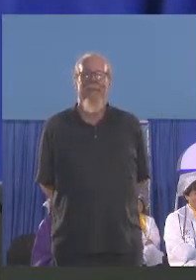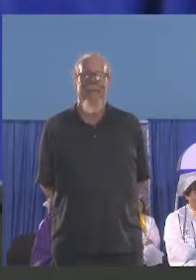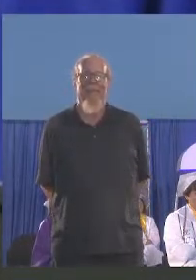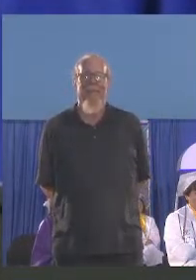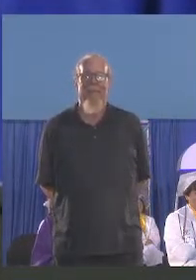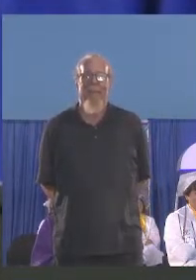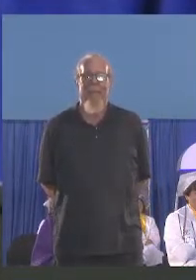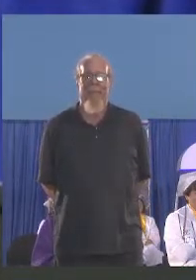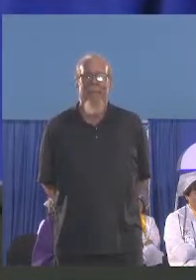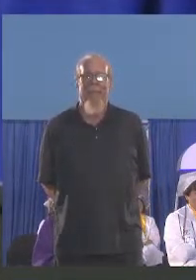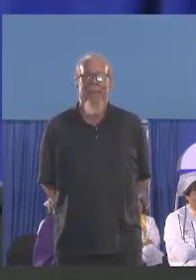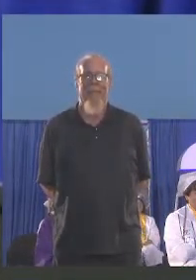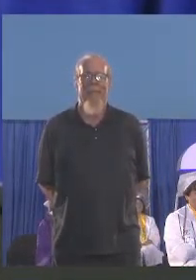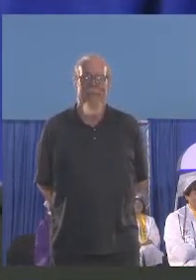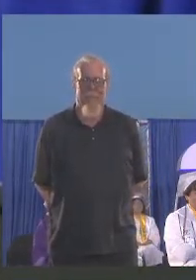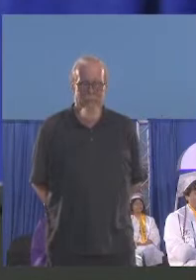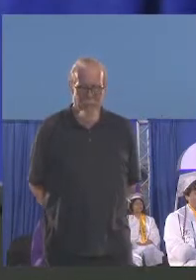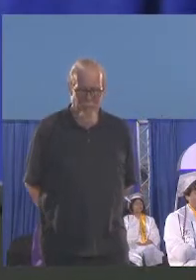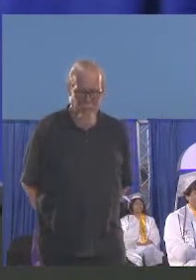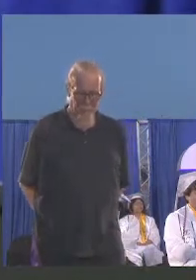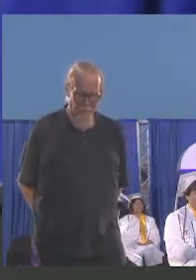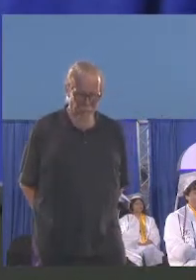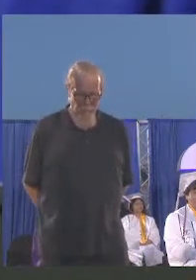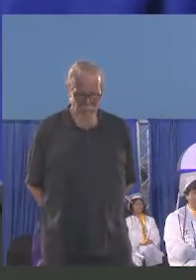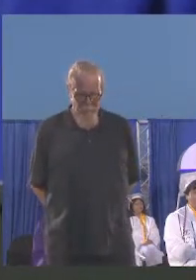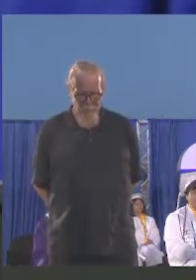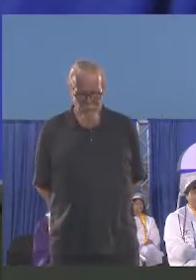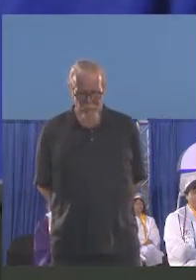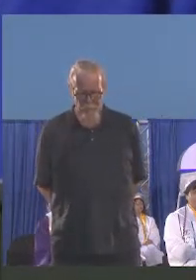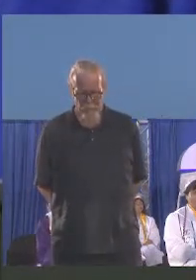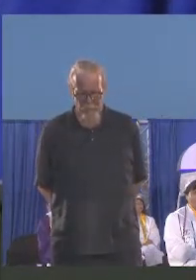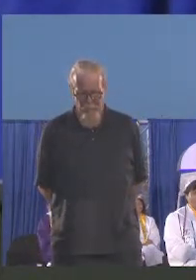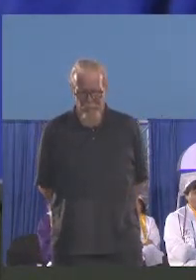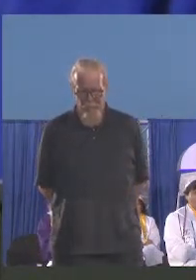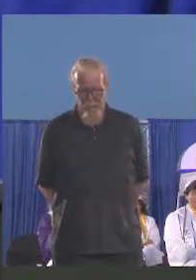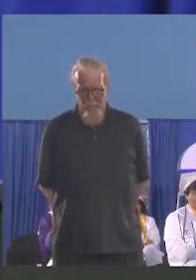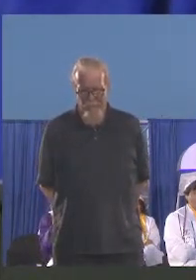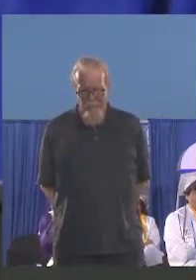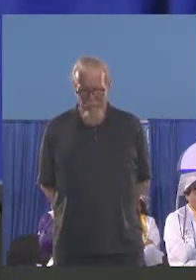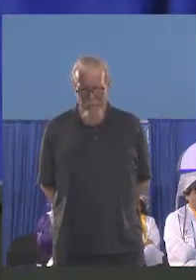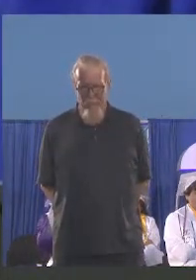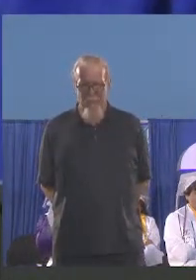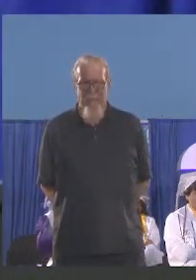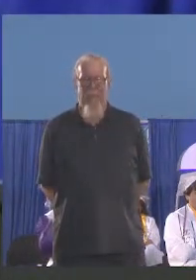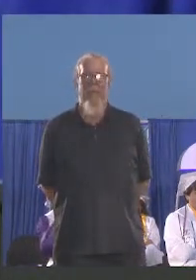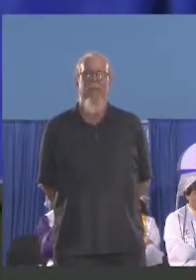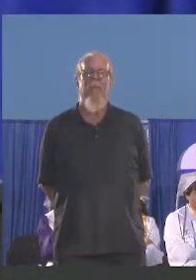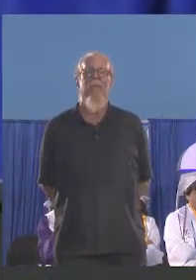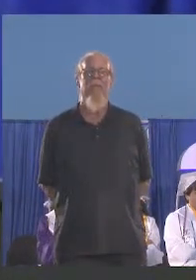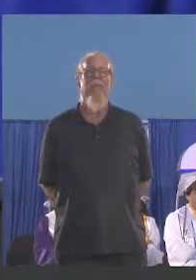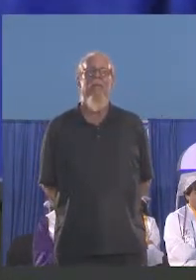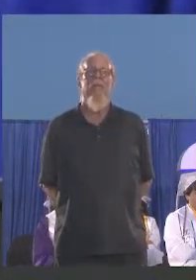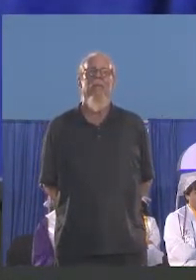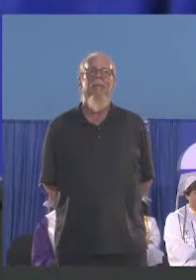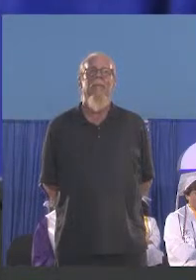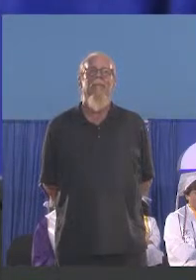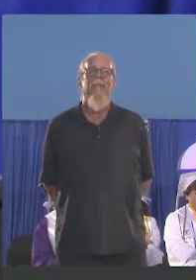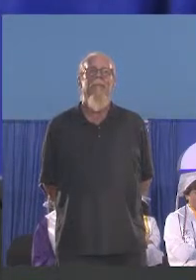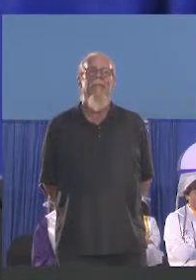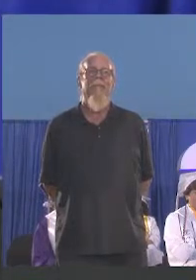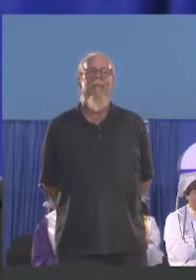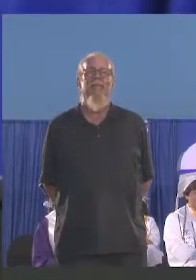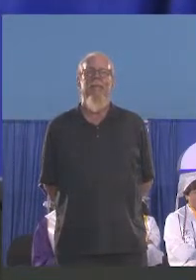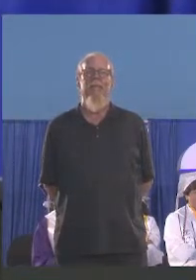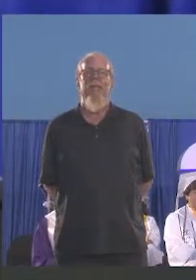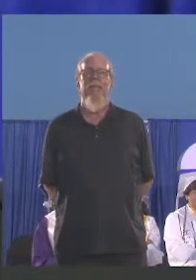en este momento me gustaría agradecer a los padres y tutores por colaborar con el personal de Brackenridge en la educación de sus hijos. Nos